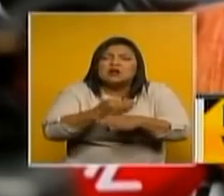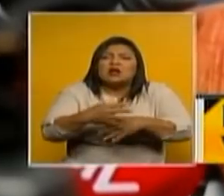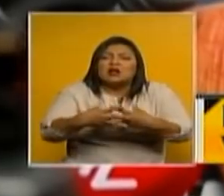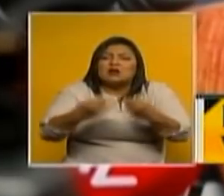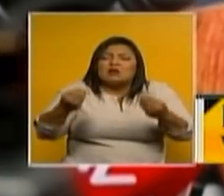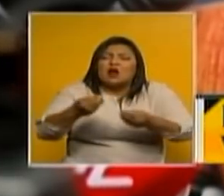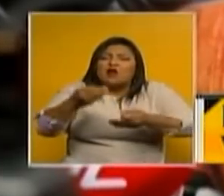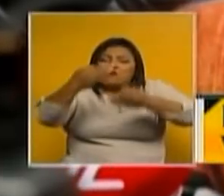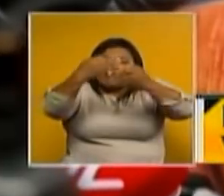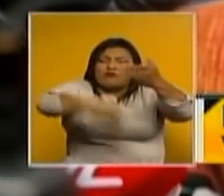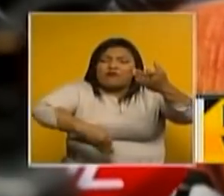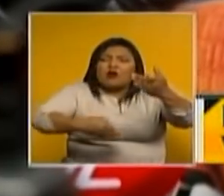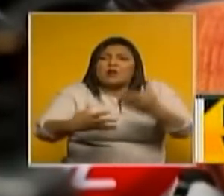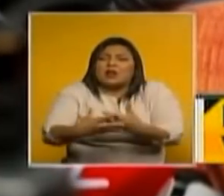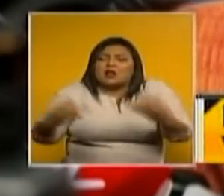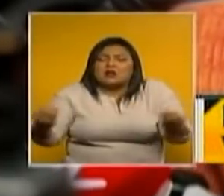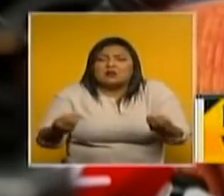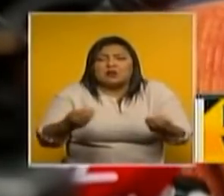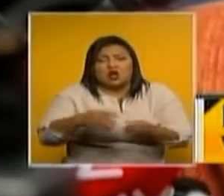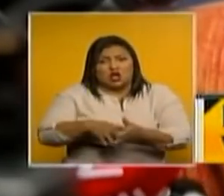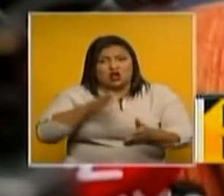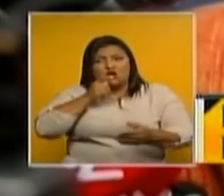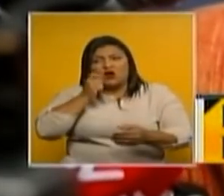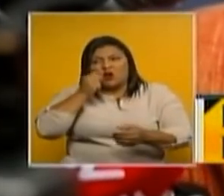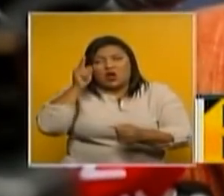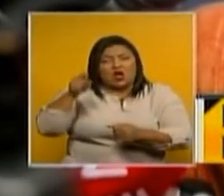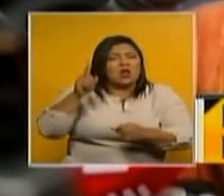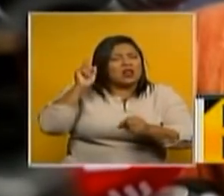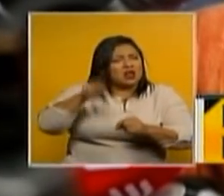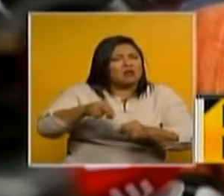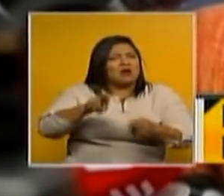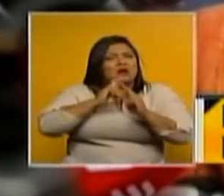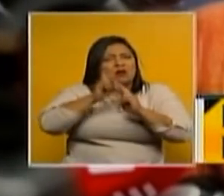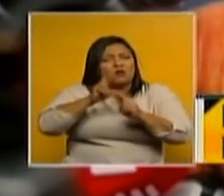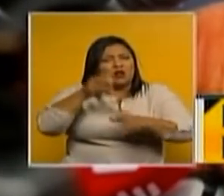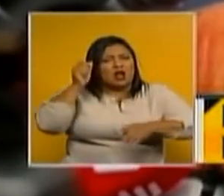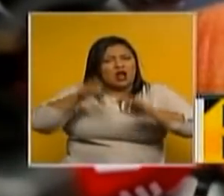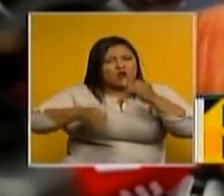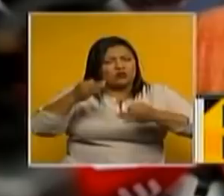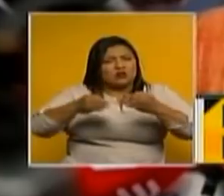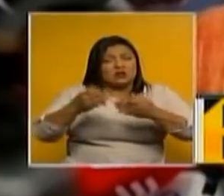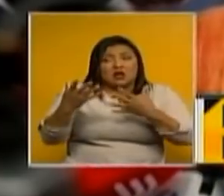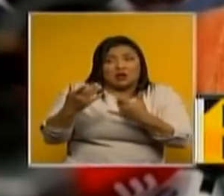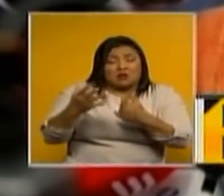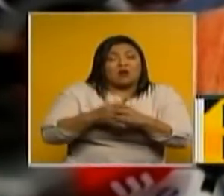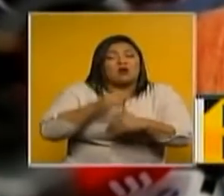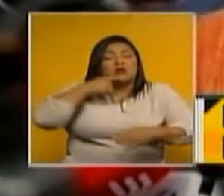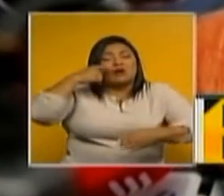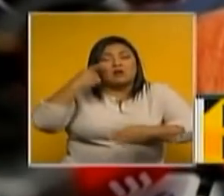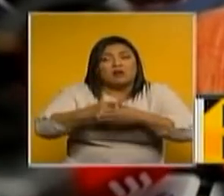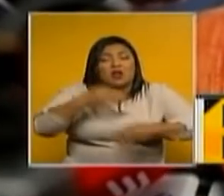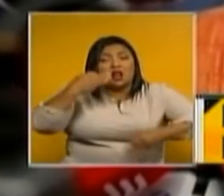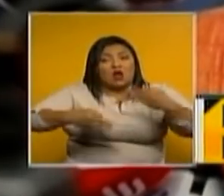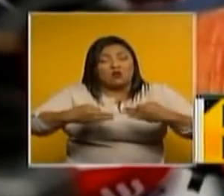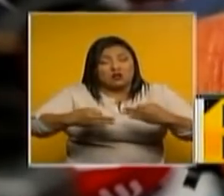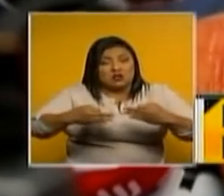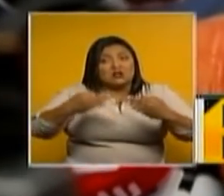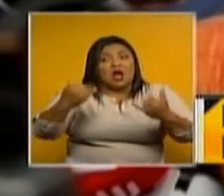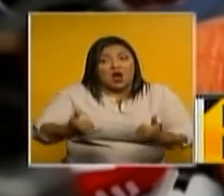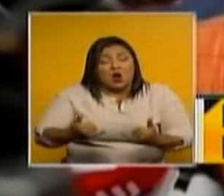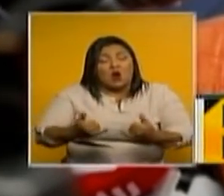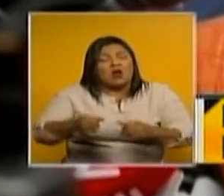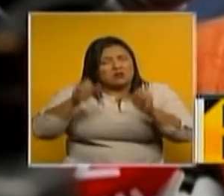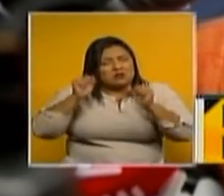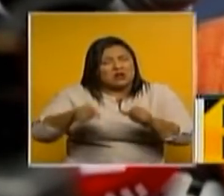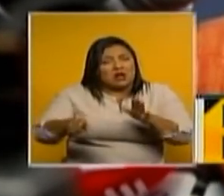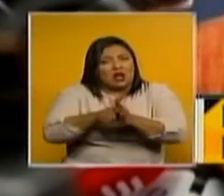un informe por arte de magia? Yo creo que ellos son los que tienen que responder ante la justicia. Espero que realmente esta justicia haga lo que